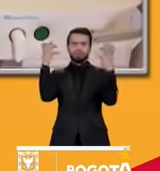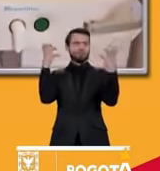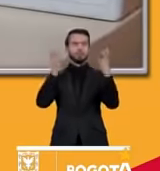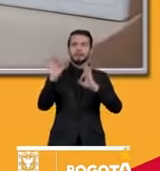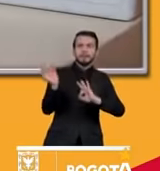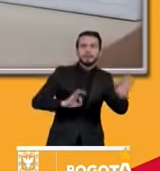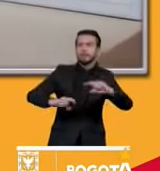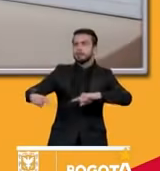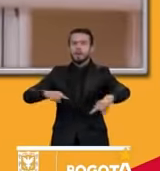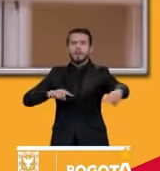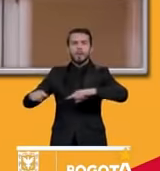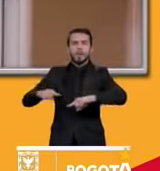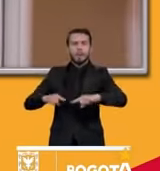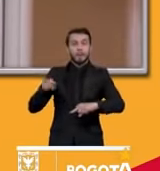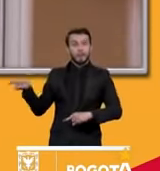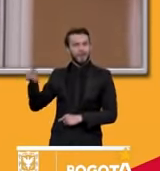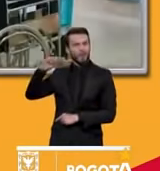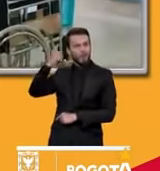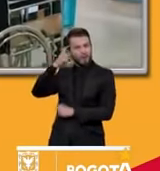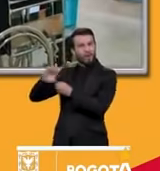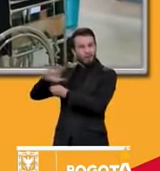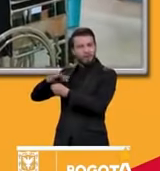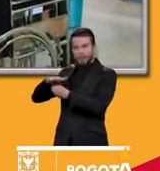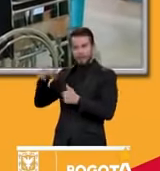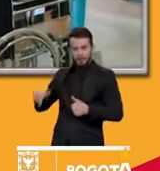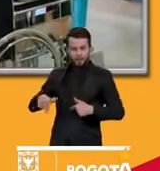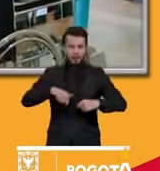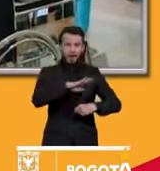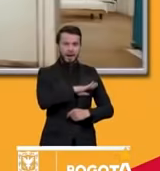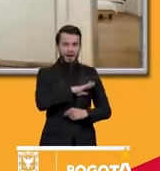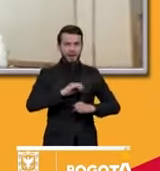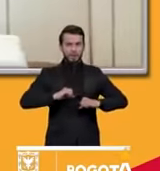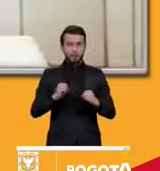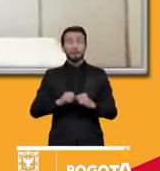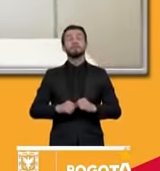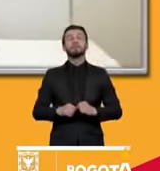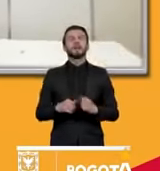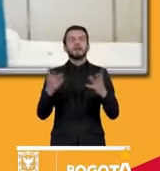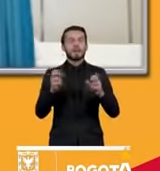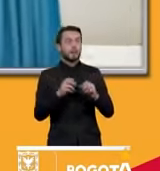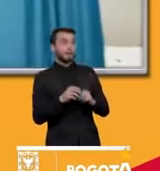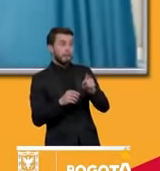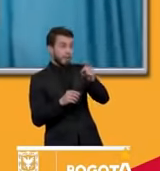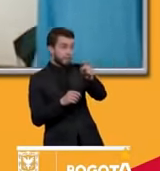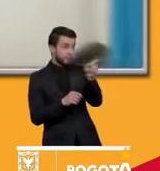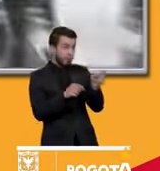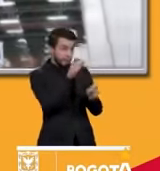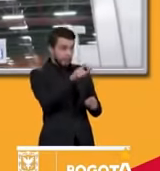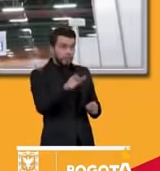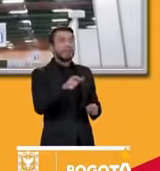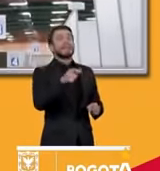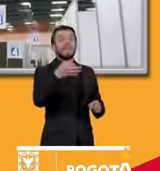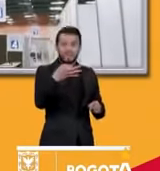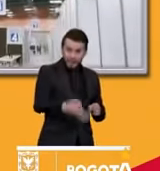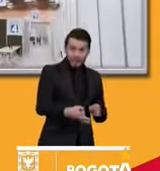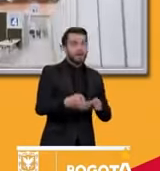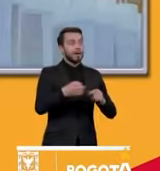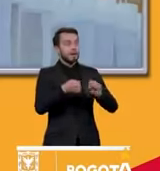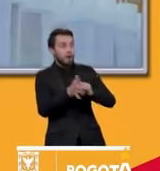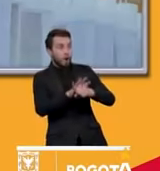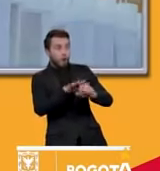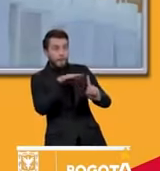al 85% de los pacientes confirmados positivos de COVID en su casa, atendiéndolos en